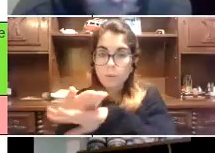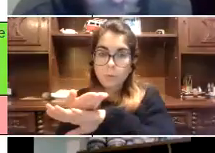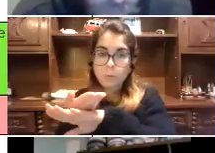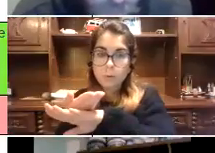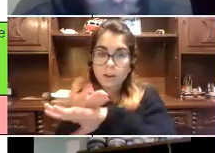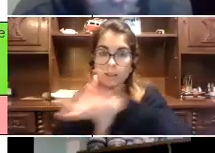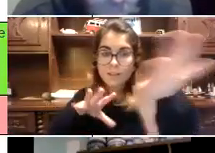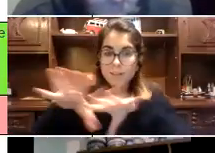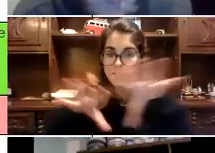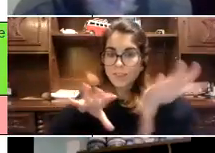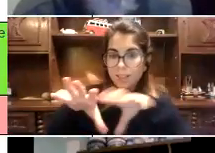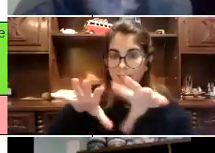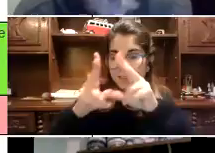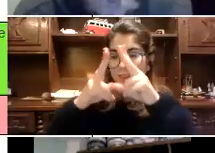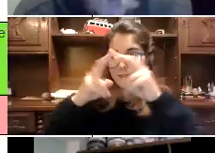electrización.